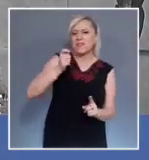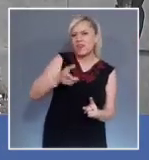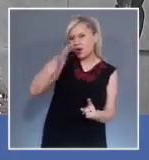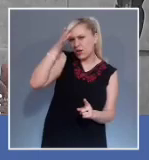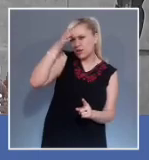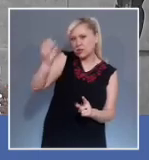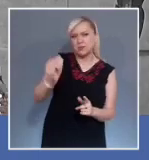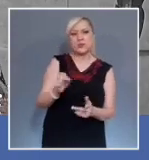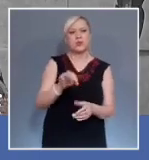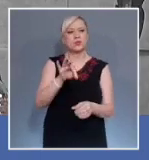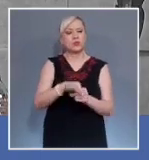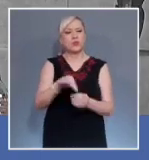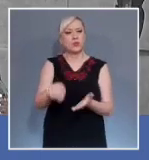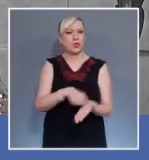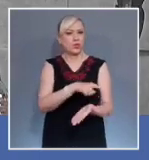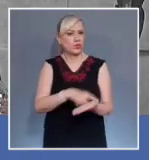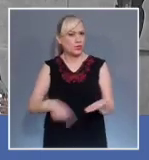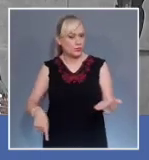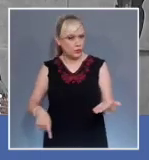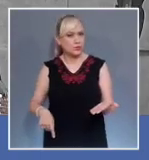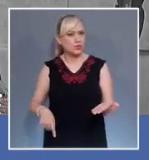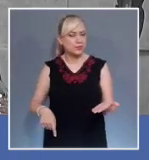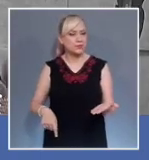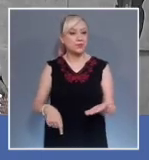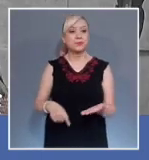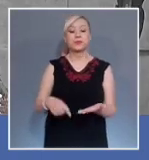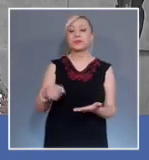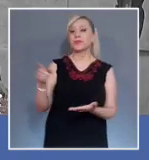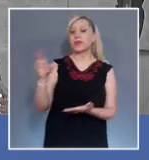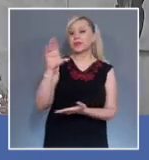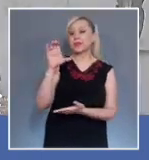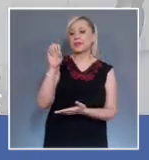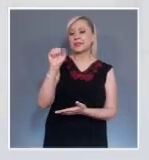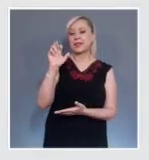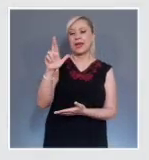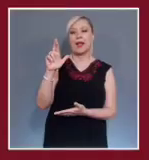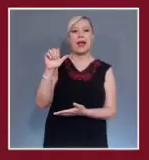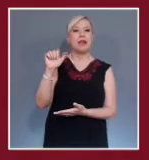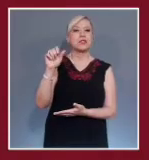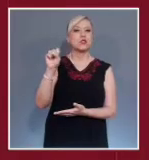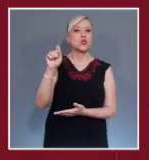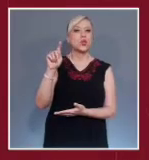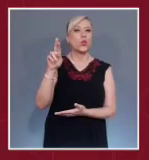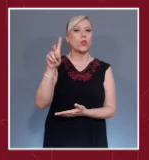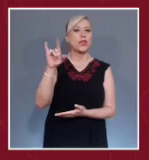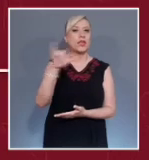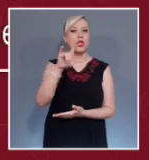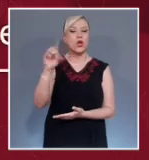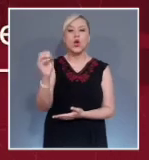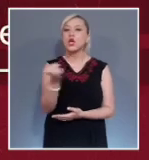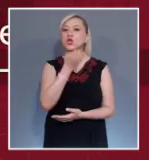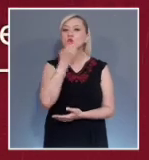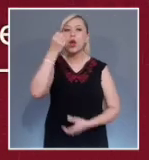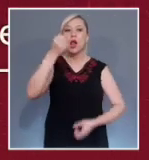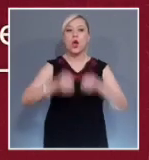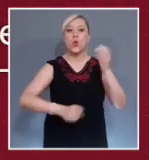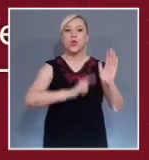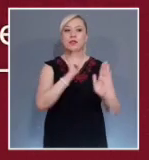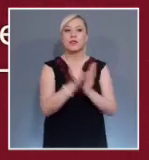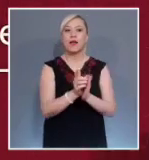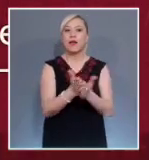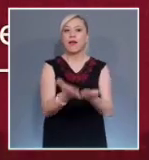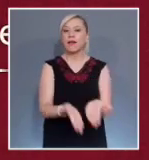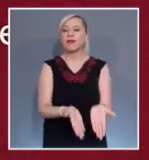astudillo en la sede de la escuela judicial fue presentada esta obra que se integra de tres volúmenes glosario